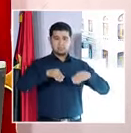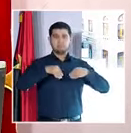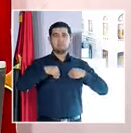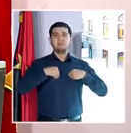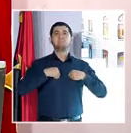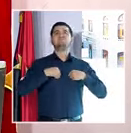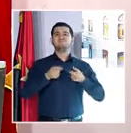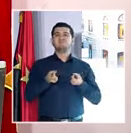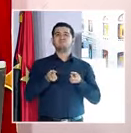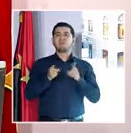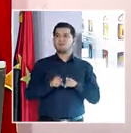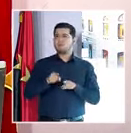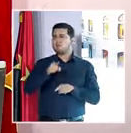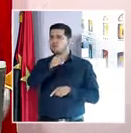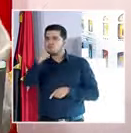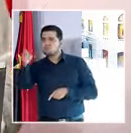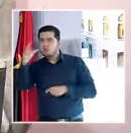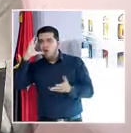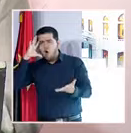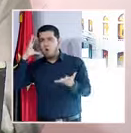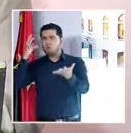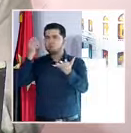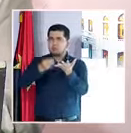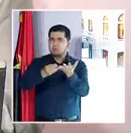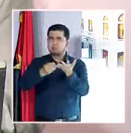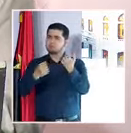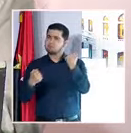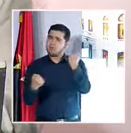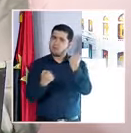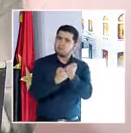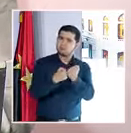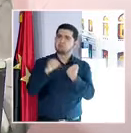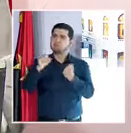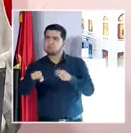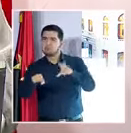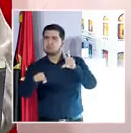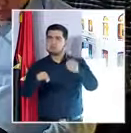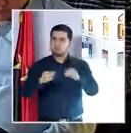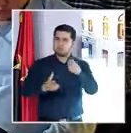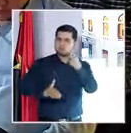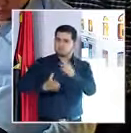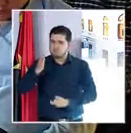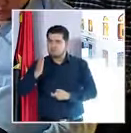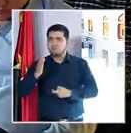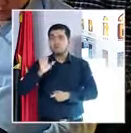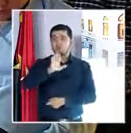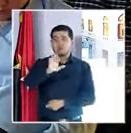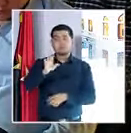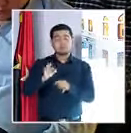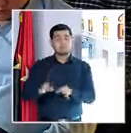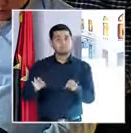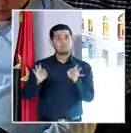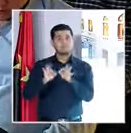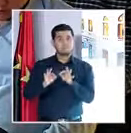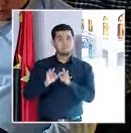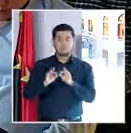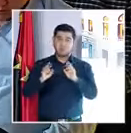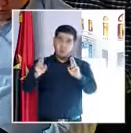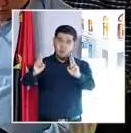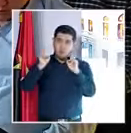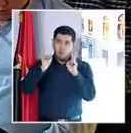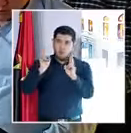impresiones y además los aportes para ser presentados. Esperamos que este reto